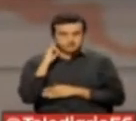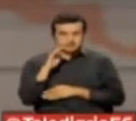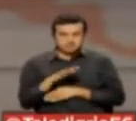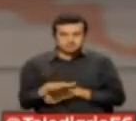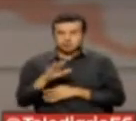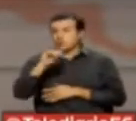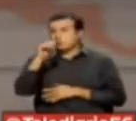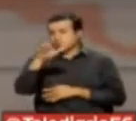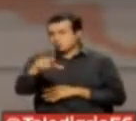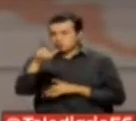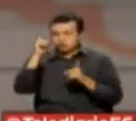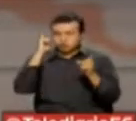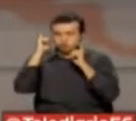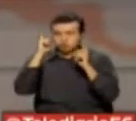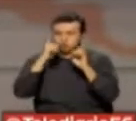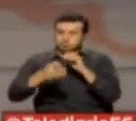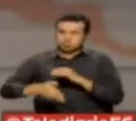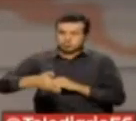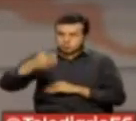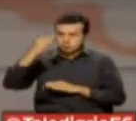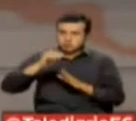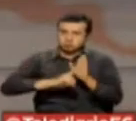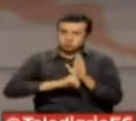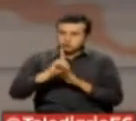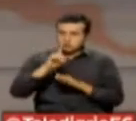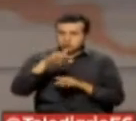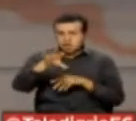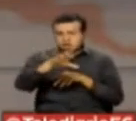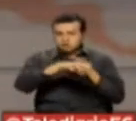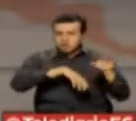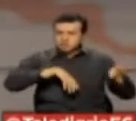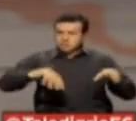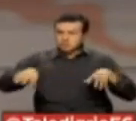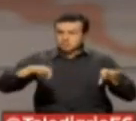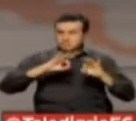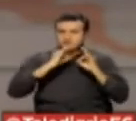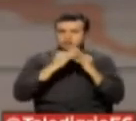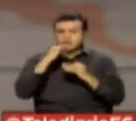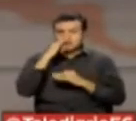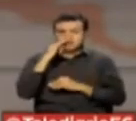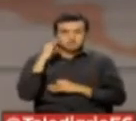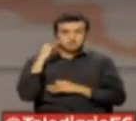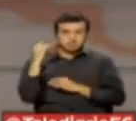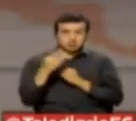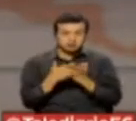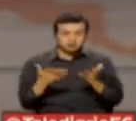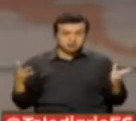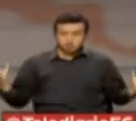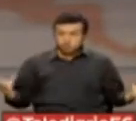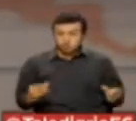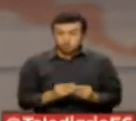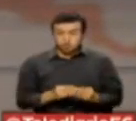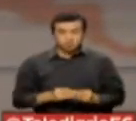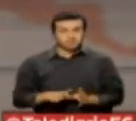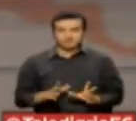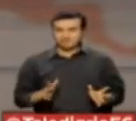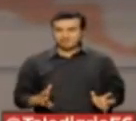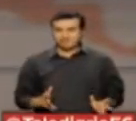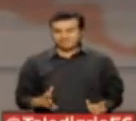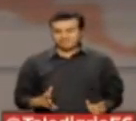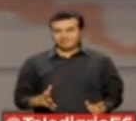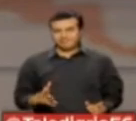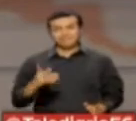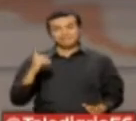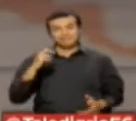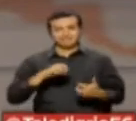otros control de desarrollo y crecimiento pero las familias los niños no reciben el paquete completo esto